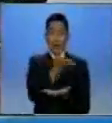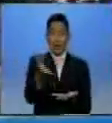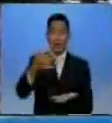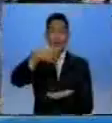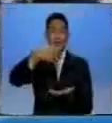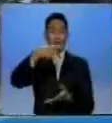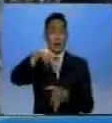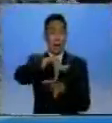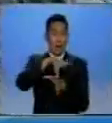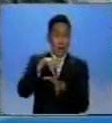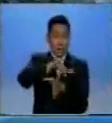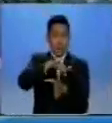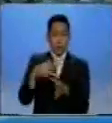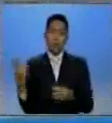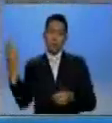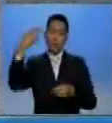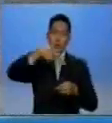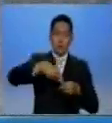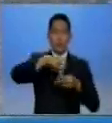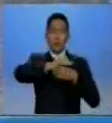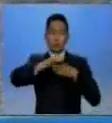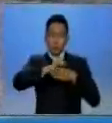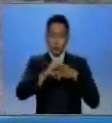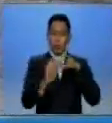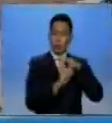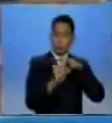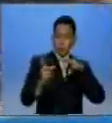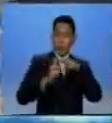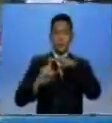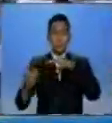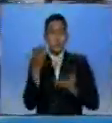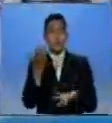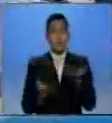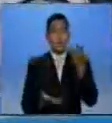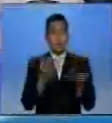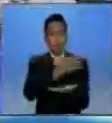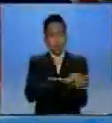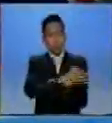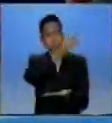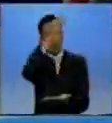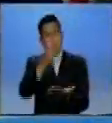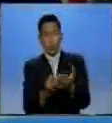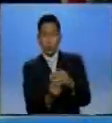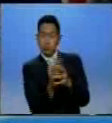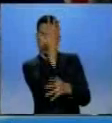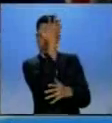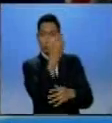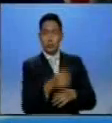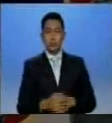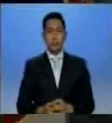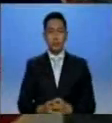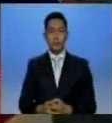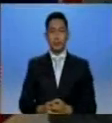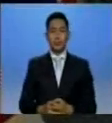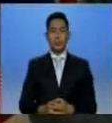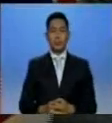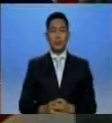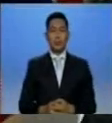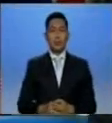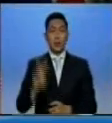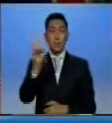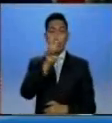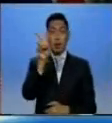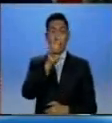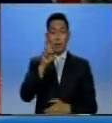riesgo, participan en el simulacro provincial ante el proceso eruptivo del volcán Cotopaxi. El día del viernes está estipulado que se realice un